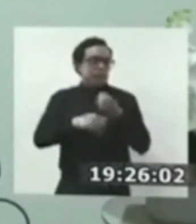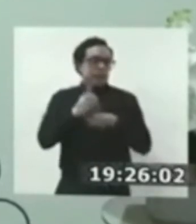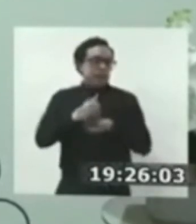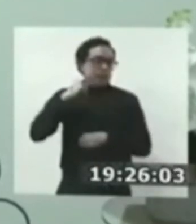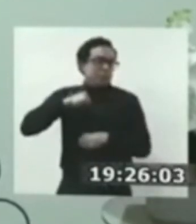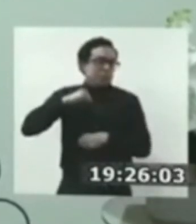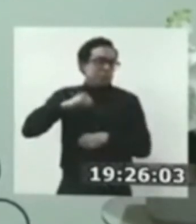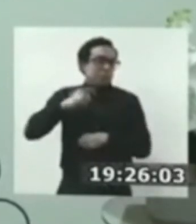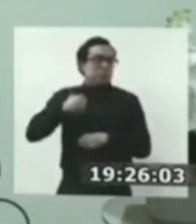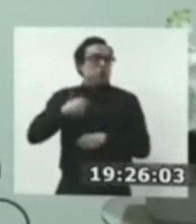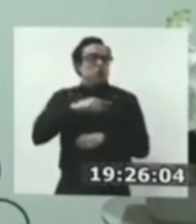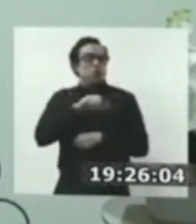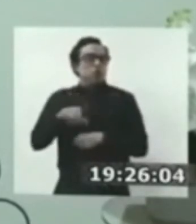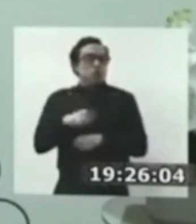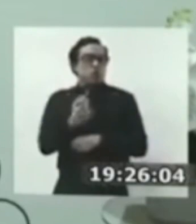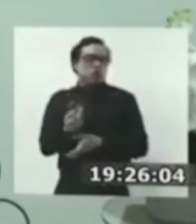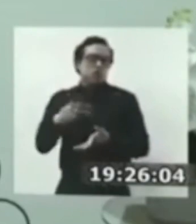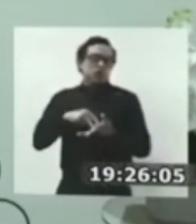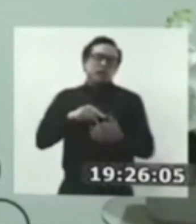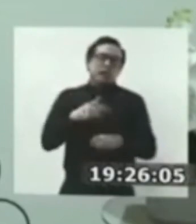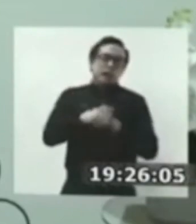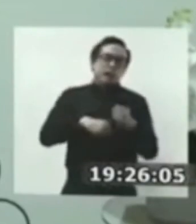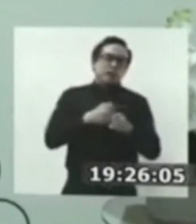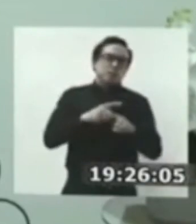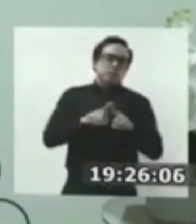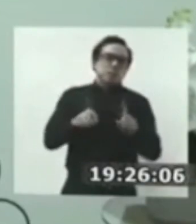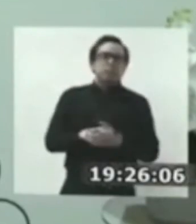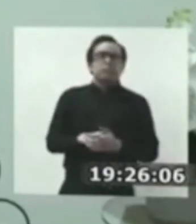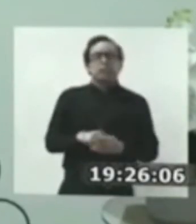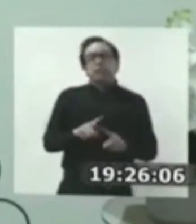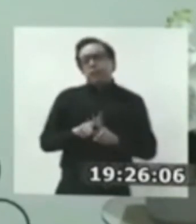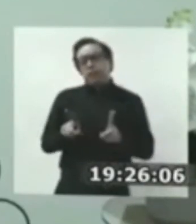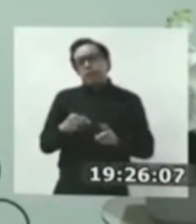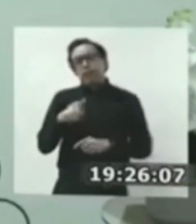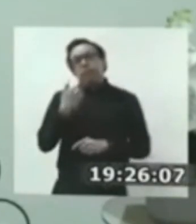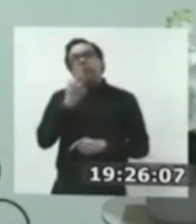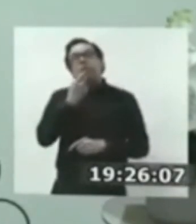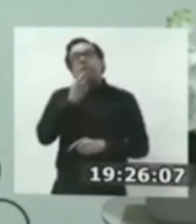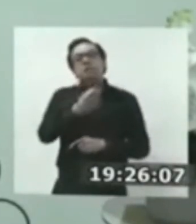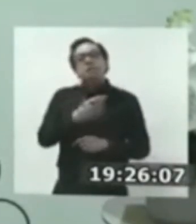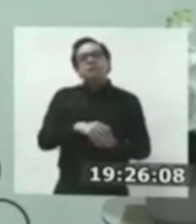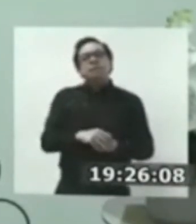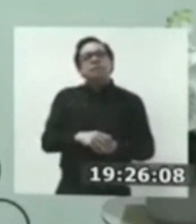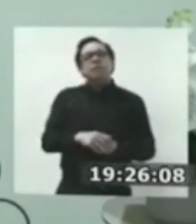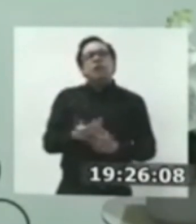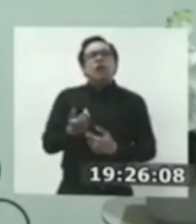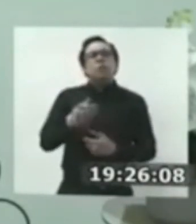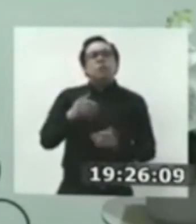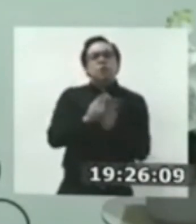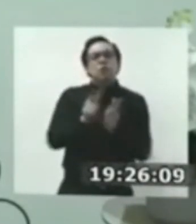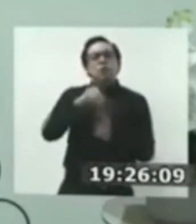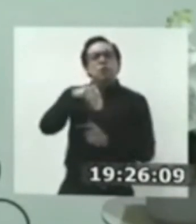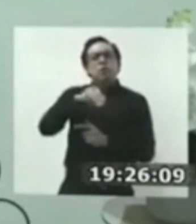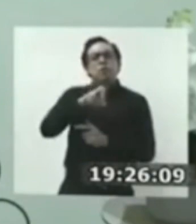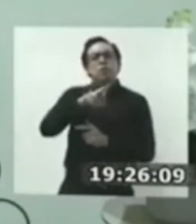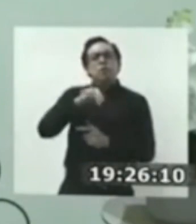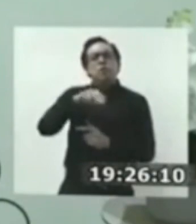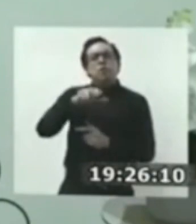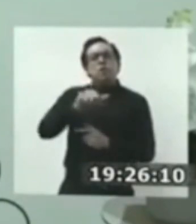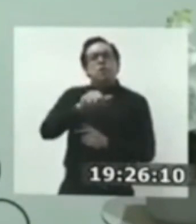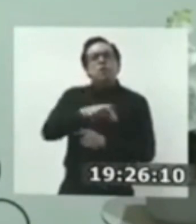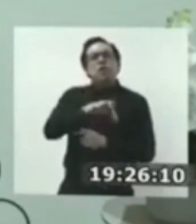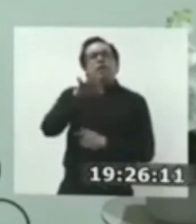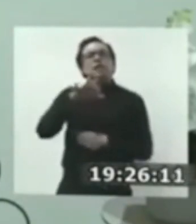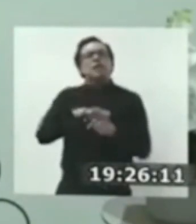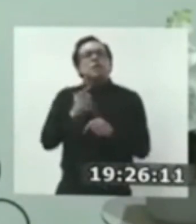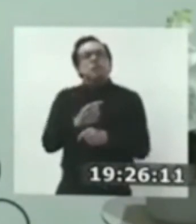agua, con los dos garrafones y medio, el senador Botello se salió de sí. Tuvo un exabrupto diciendo que en